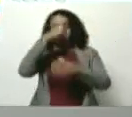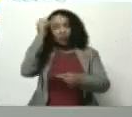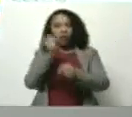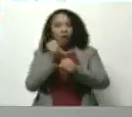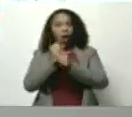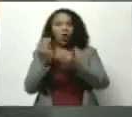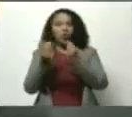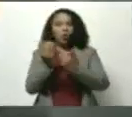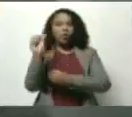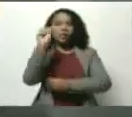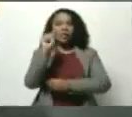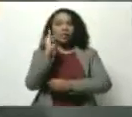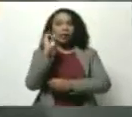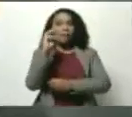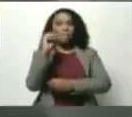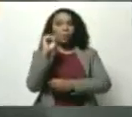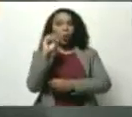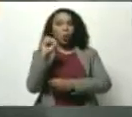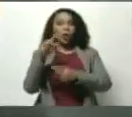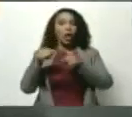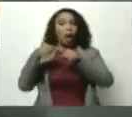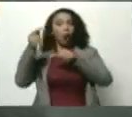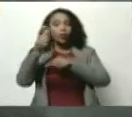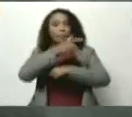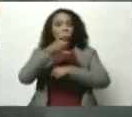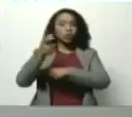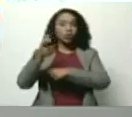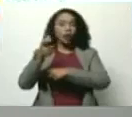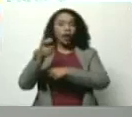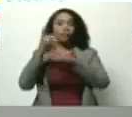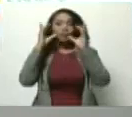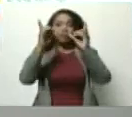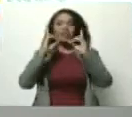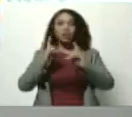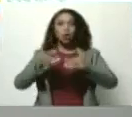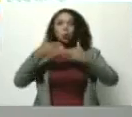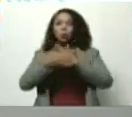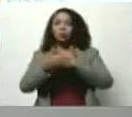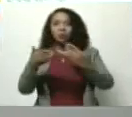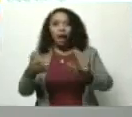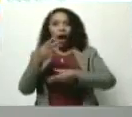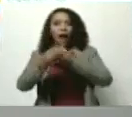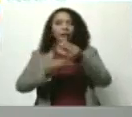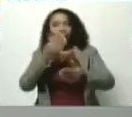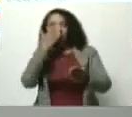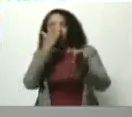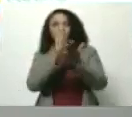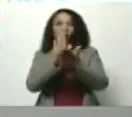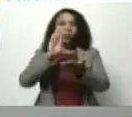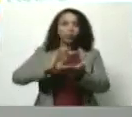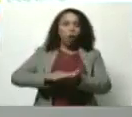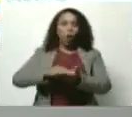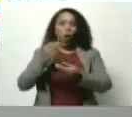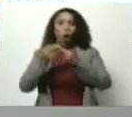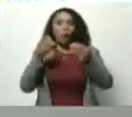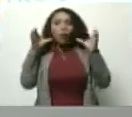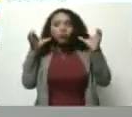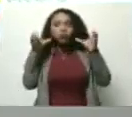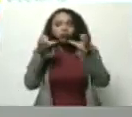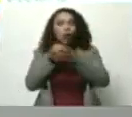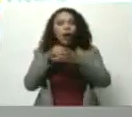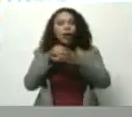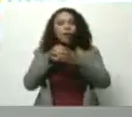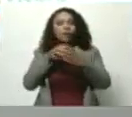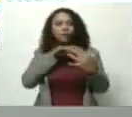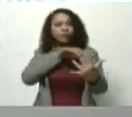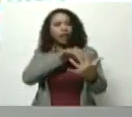con todos los demás decidieron por colocarse como en un consejo de guerra y él me dijo que